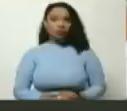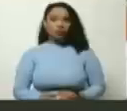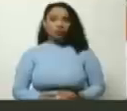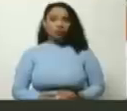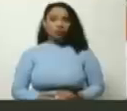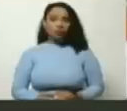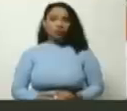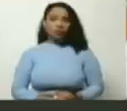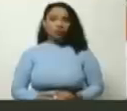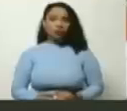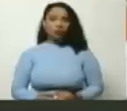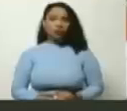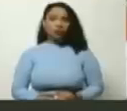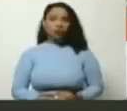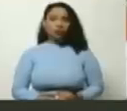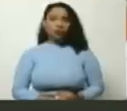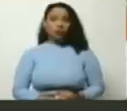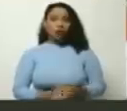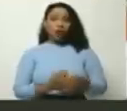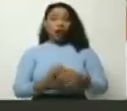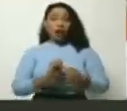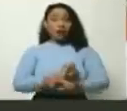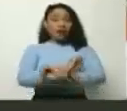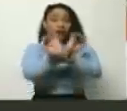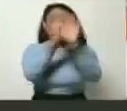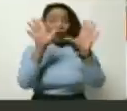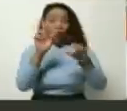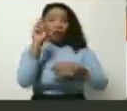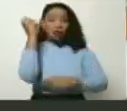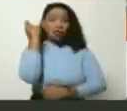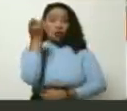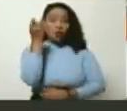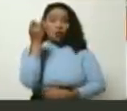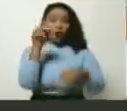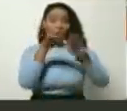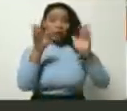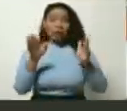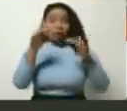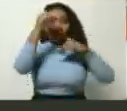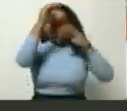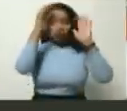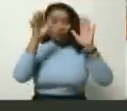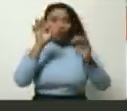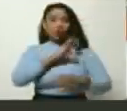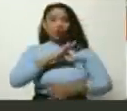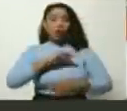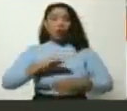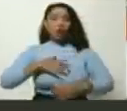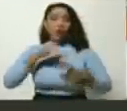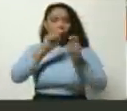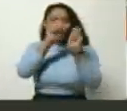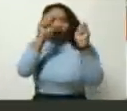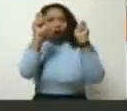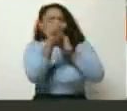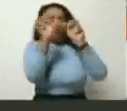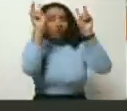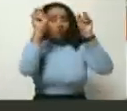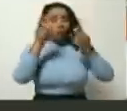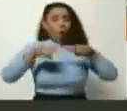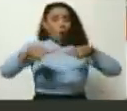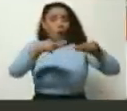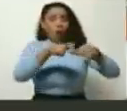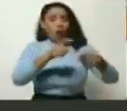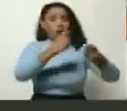Queda entendido que de ninguna manera la Mesa Nacional de Atención Social podrá convertirse en un nuevo espacio